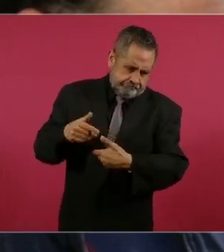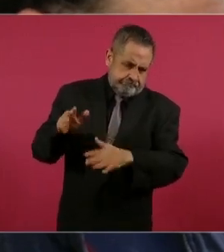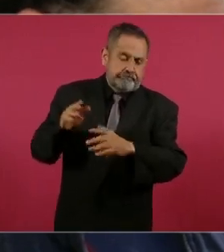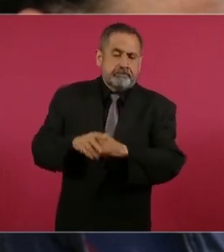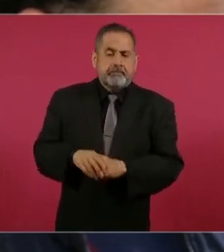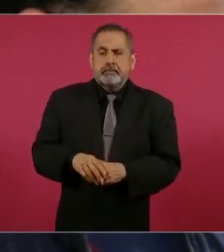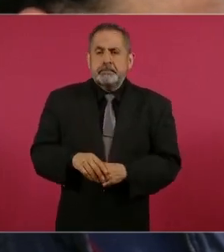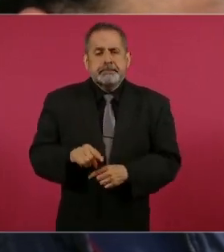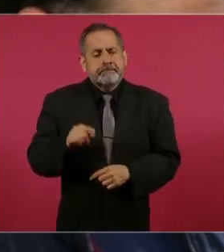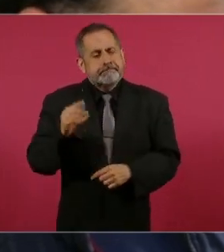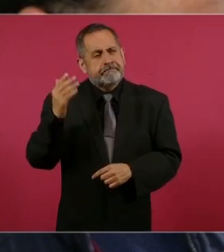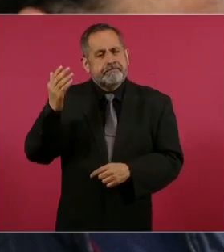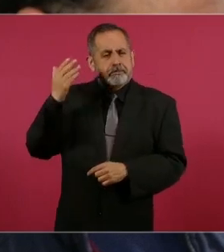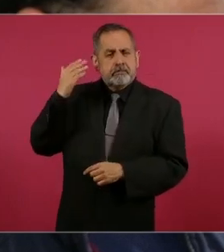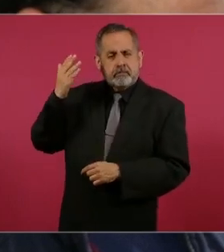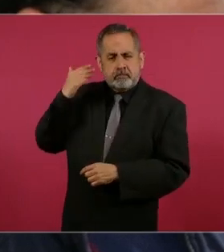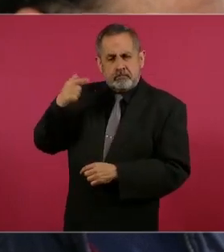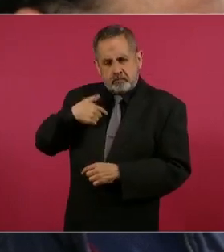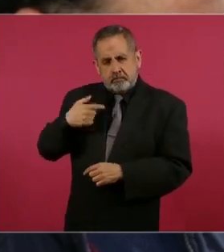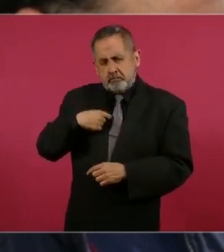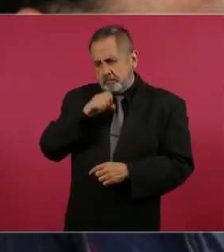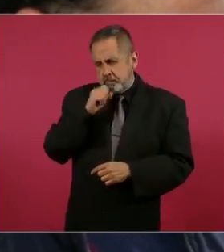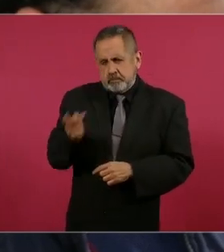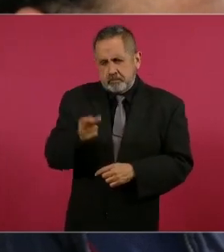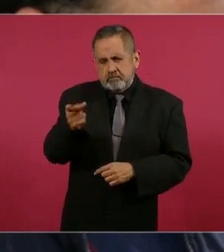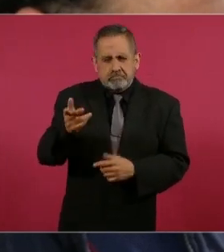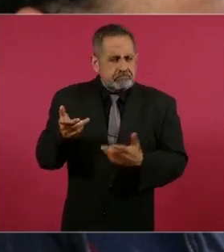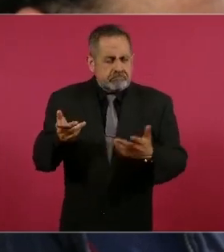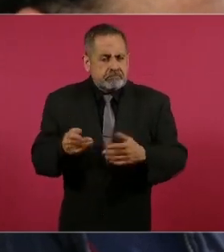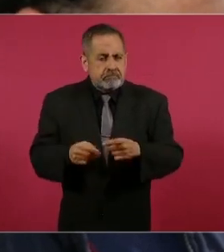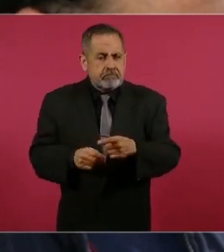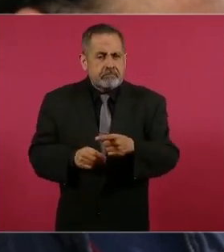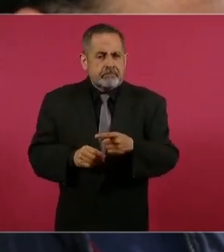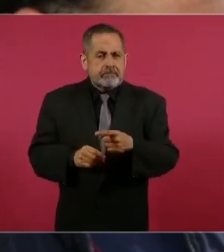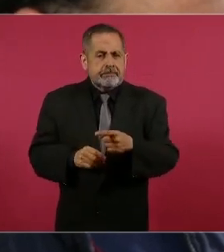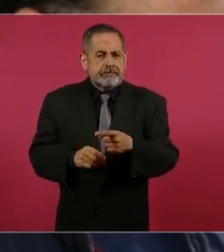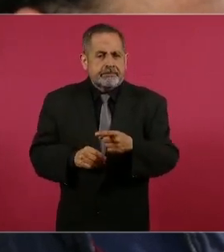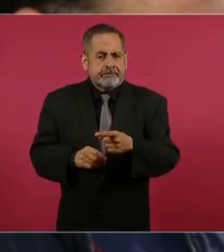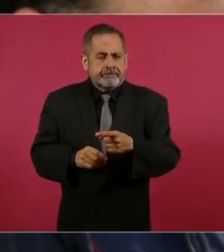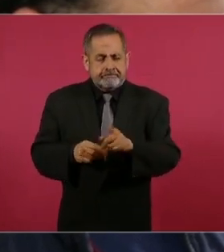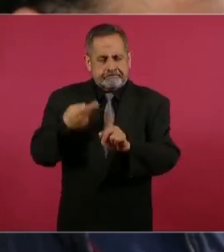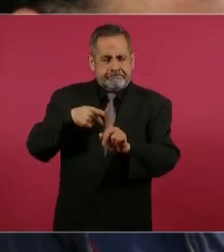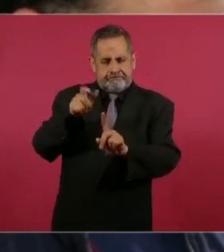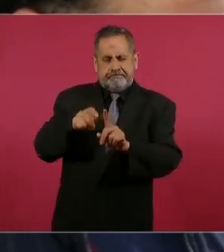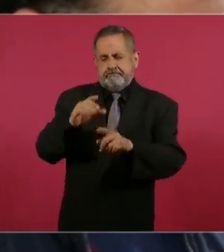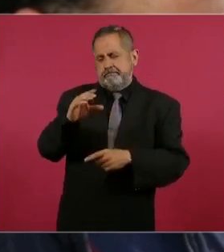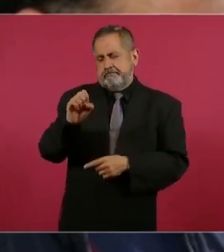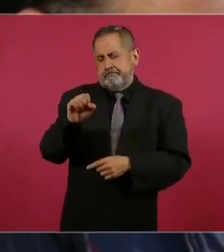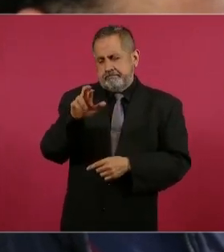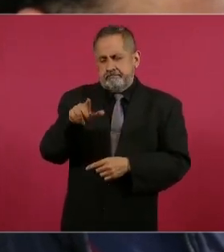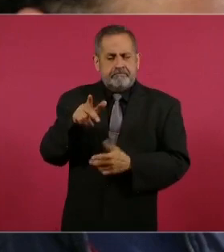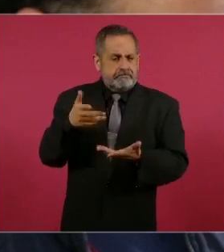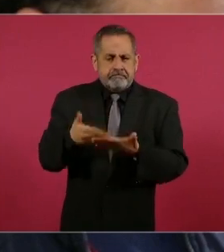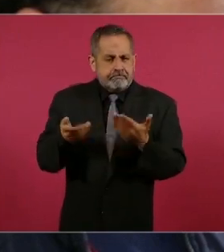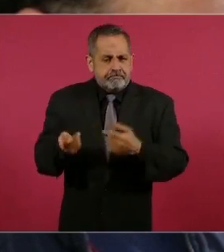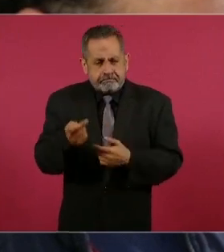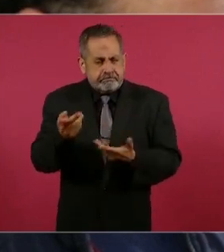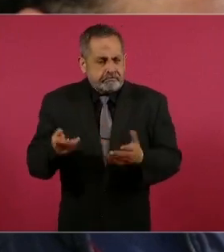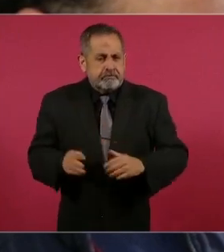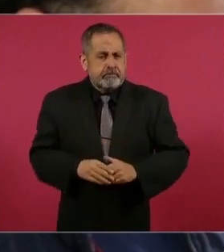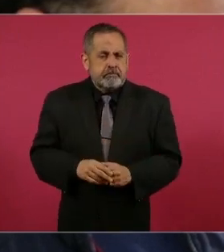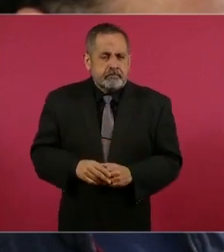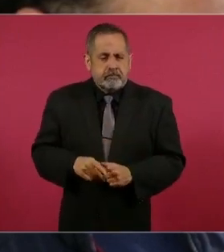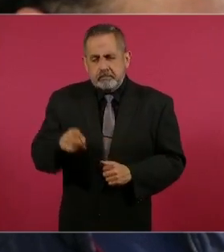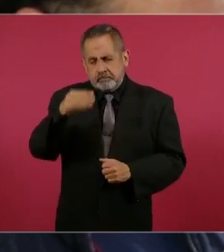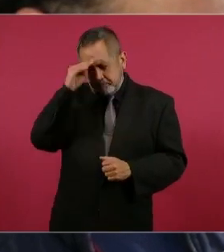hace algunas semanas yo misma le preguntaba, ¿no?, sobre este personaje, preguntarle en este momento